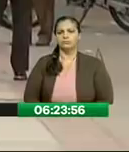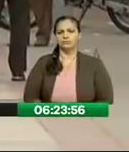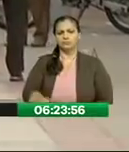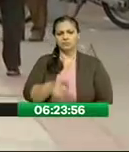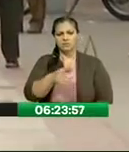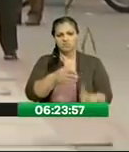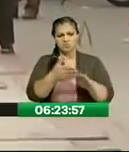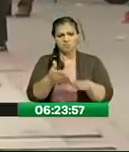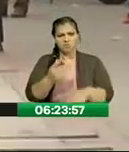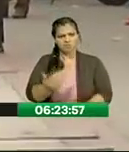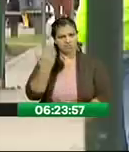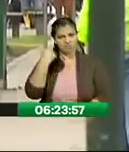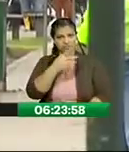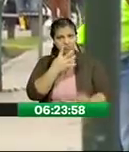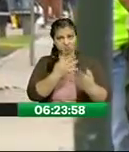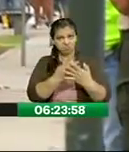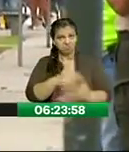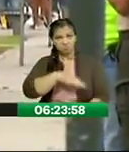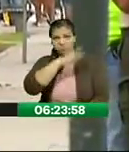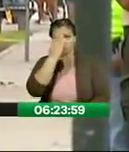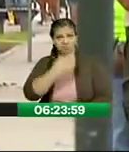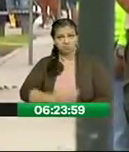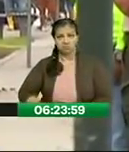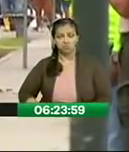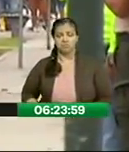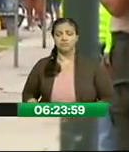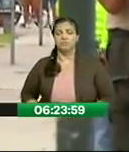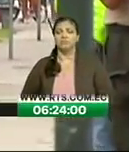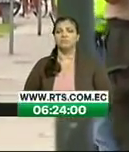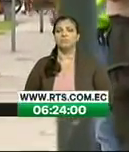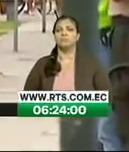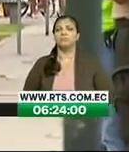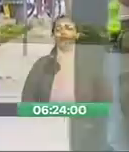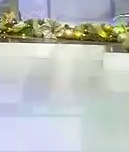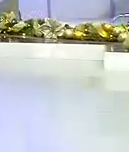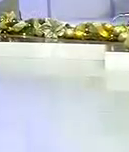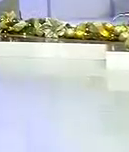antecedentes penales, informó Charlie Pizarro.